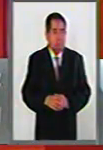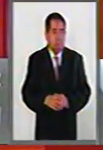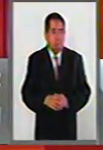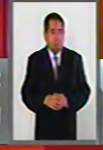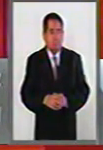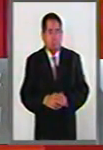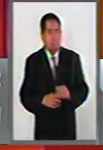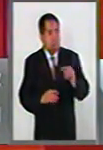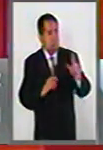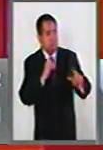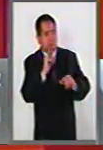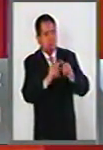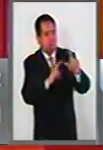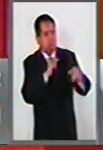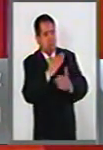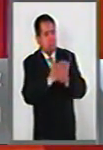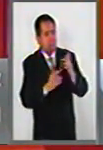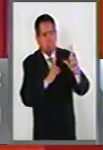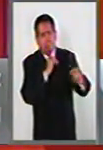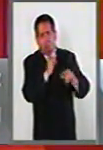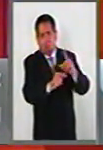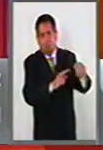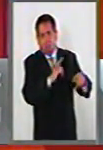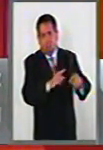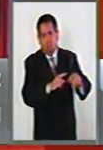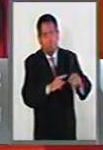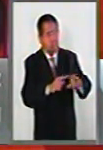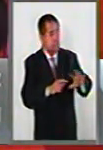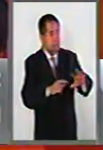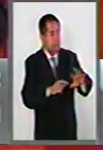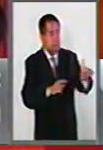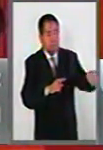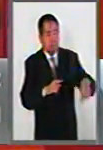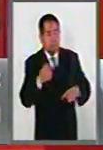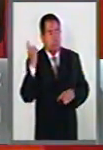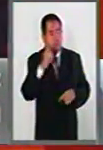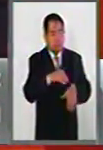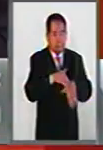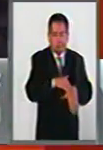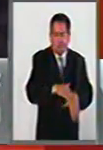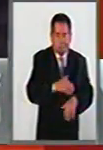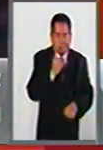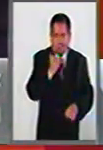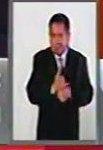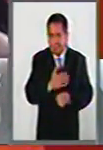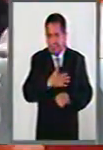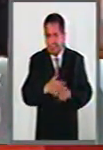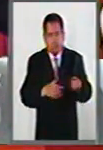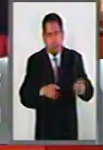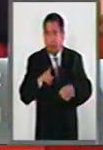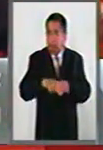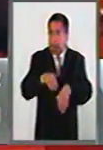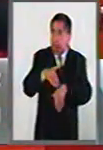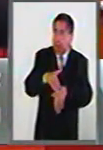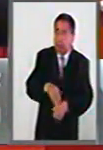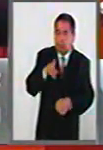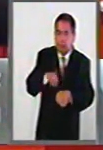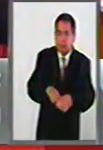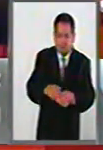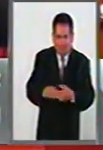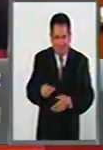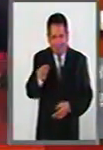mitad, regresarán aquí a cumplir su infame función de votar por esto.